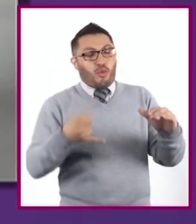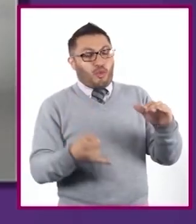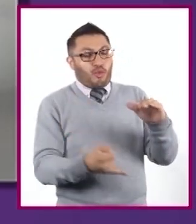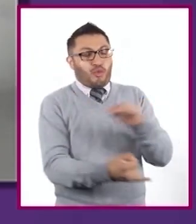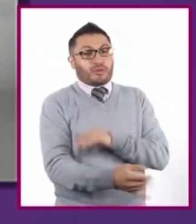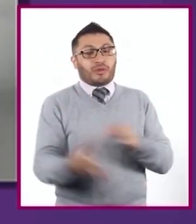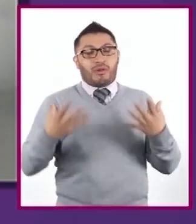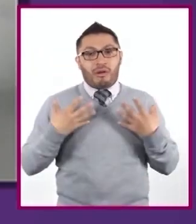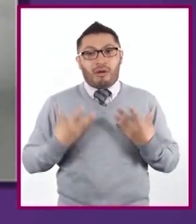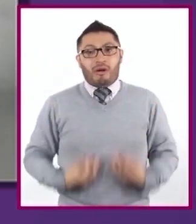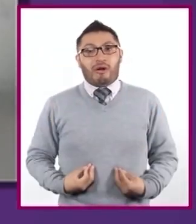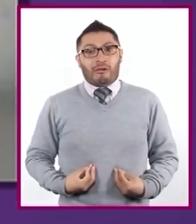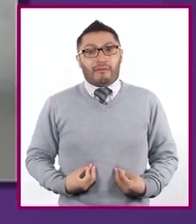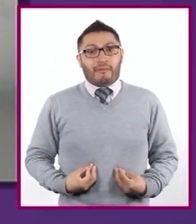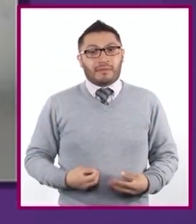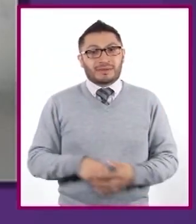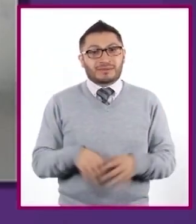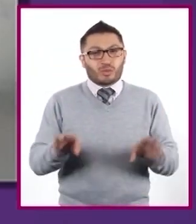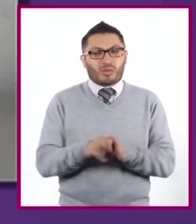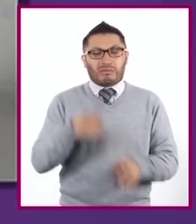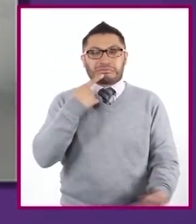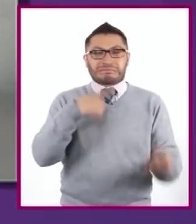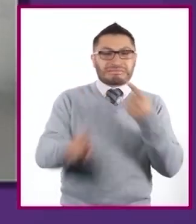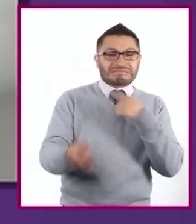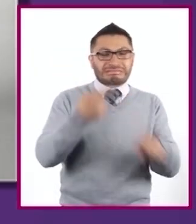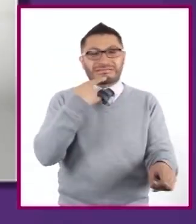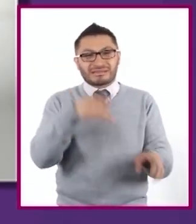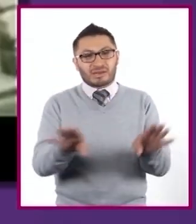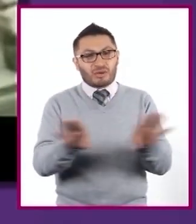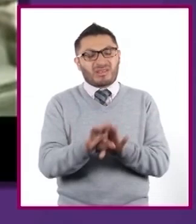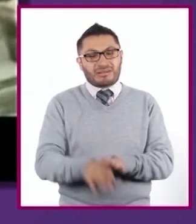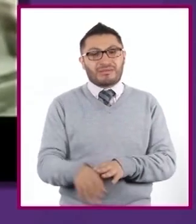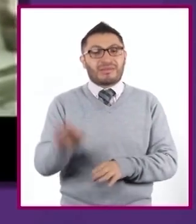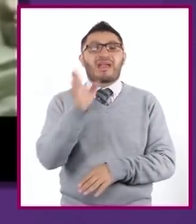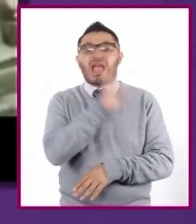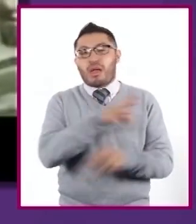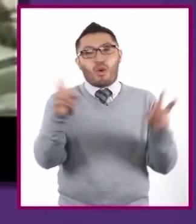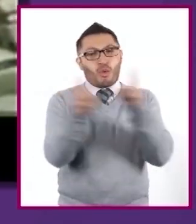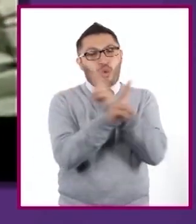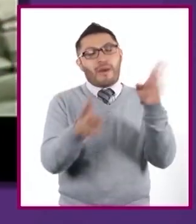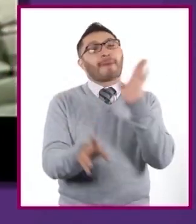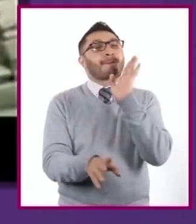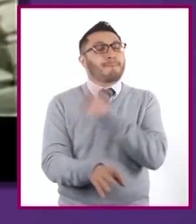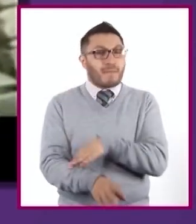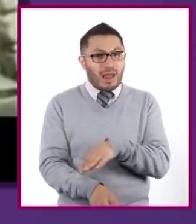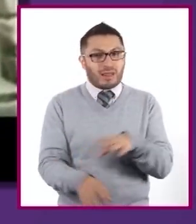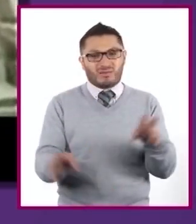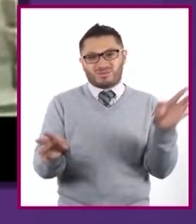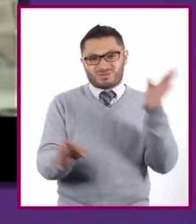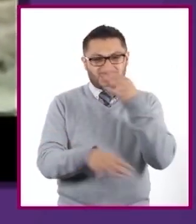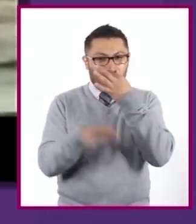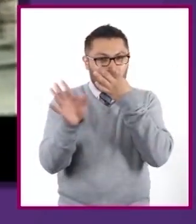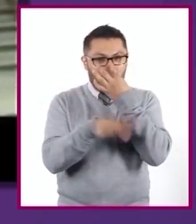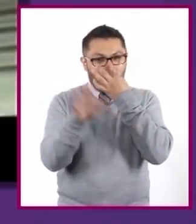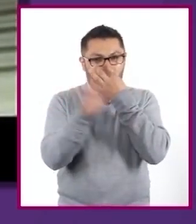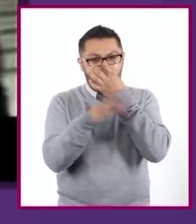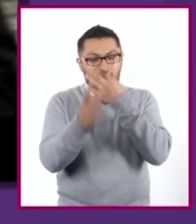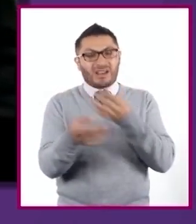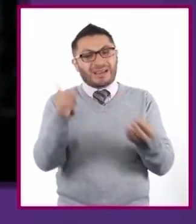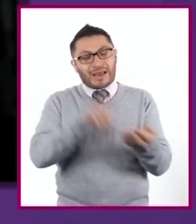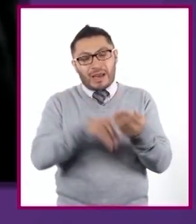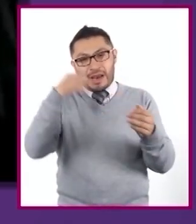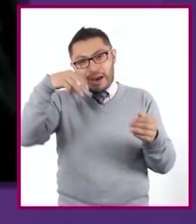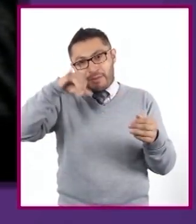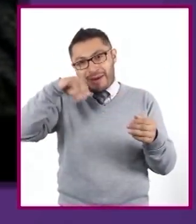asustó y se quejaban del mal aire, del mal olor que había en todas las minas,